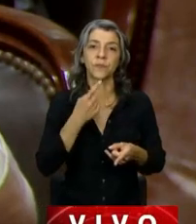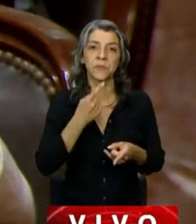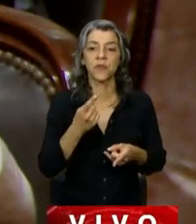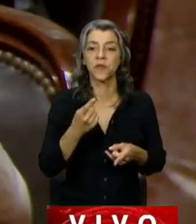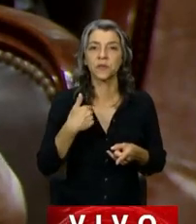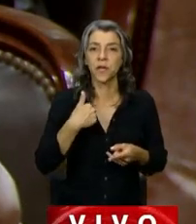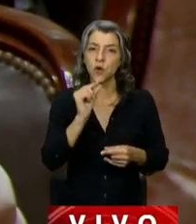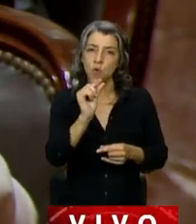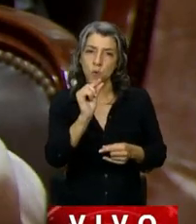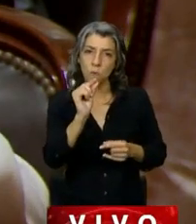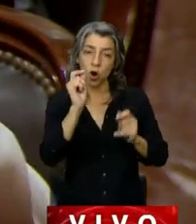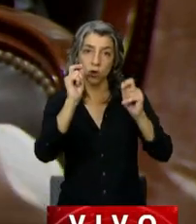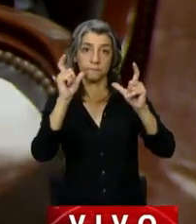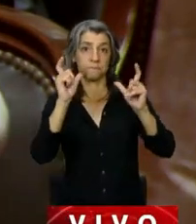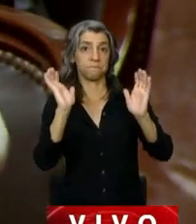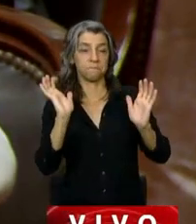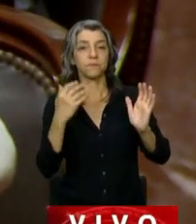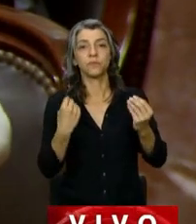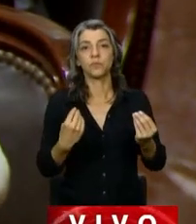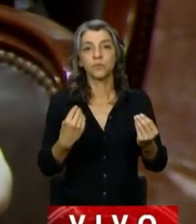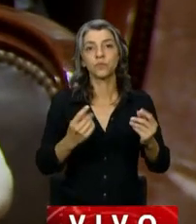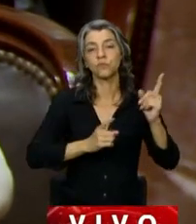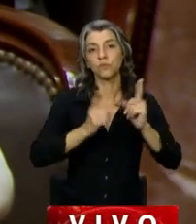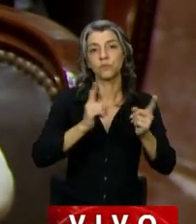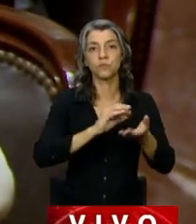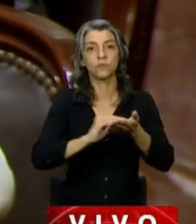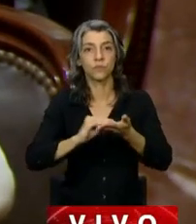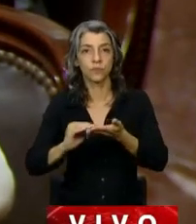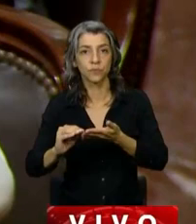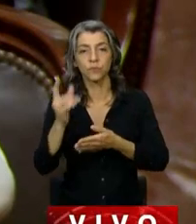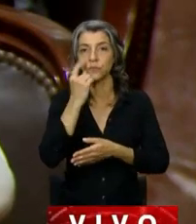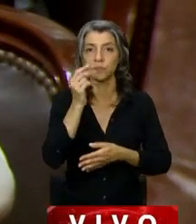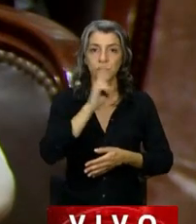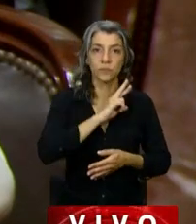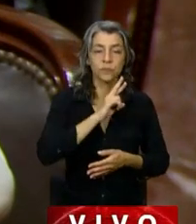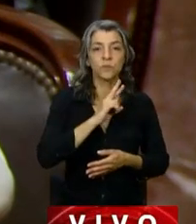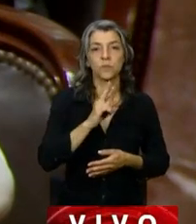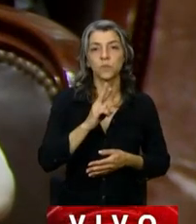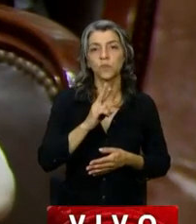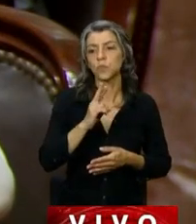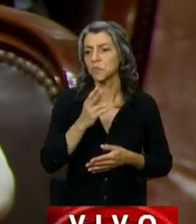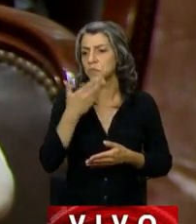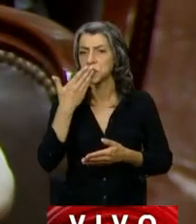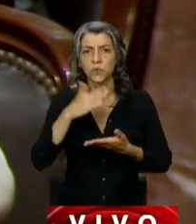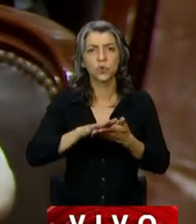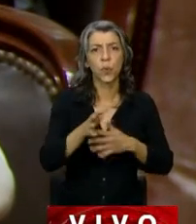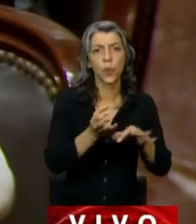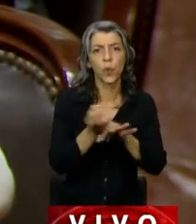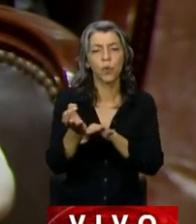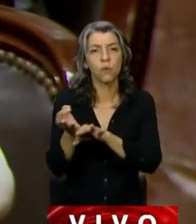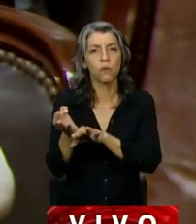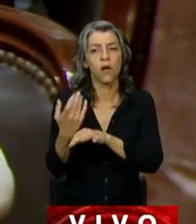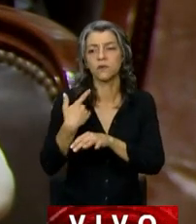atención escuchar de algunos diputados y diputadas hablando del tema educativo y del